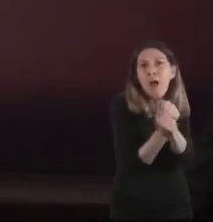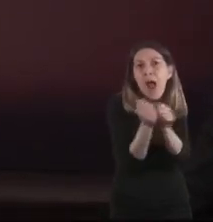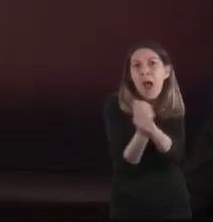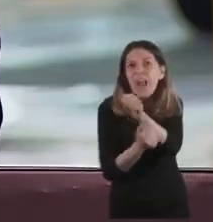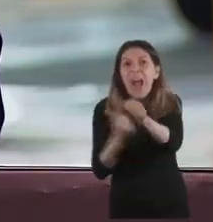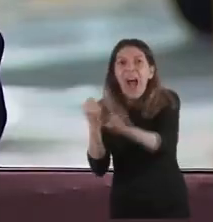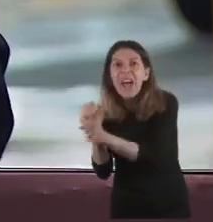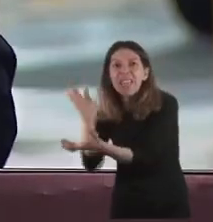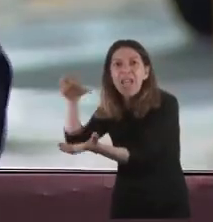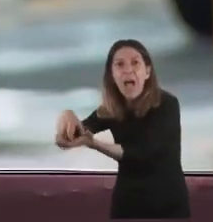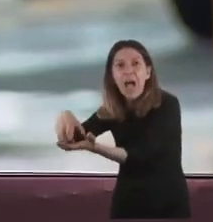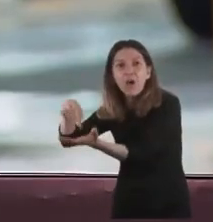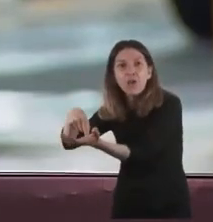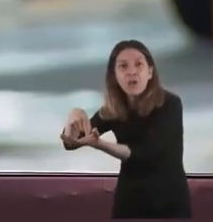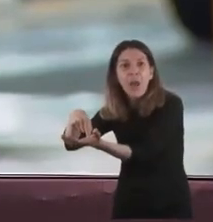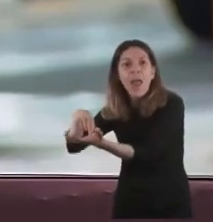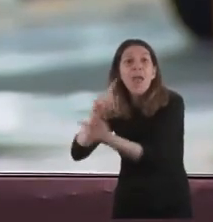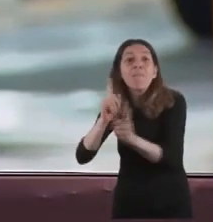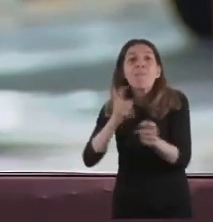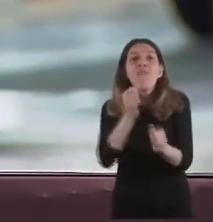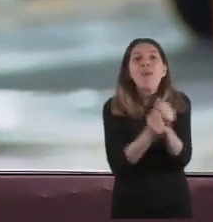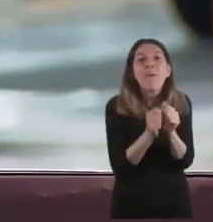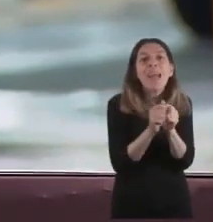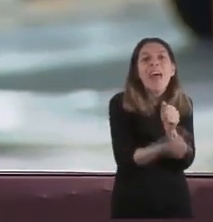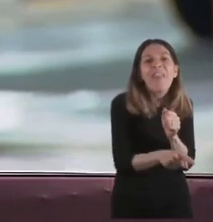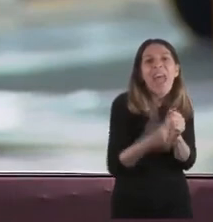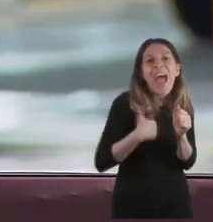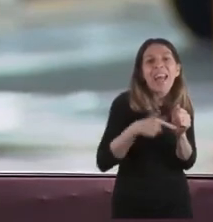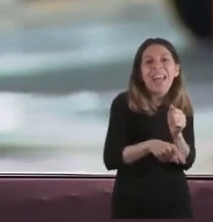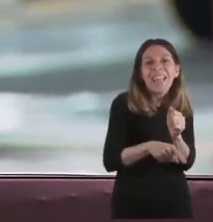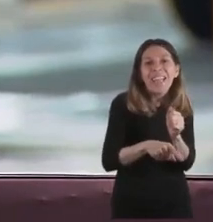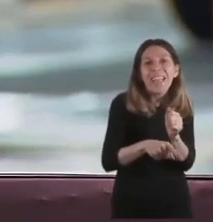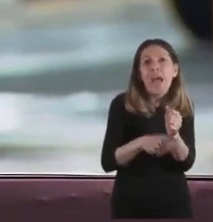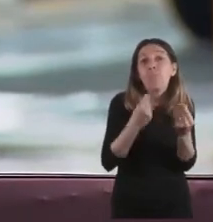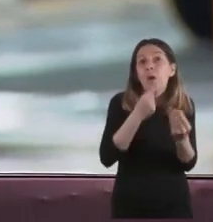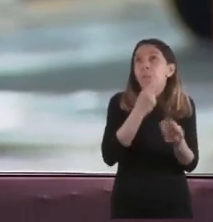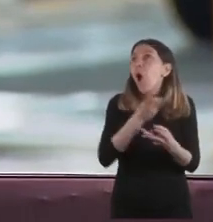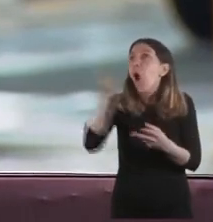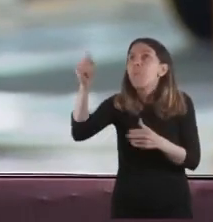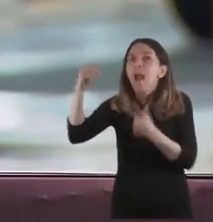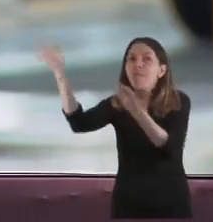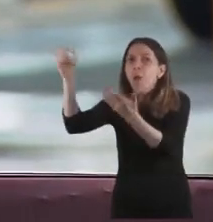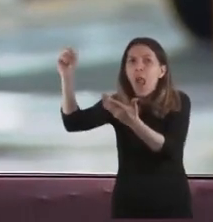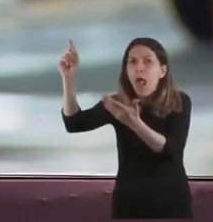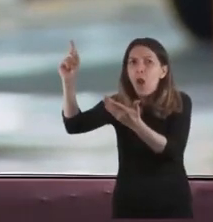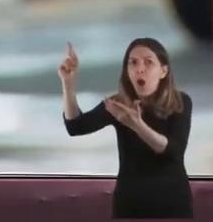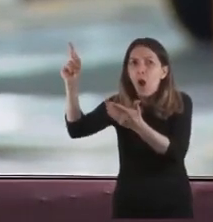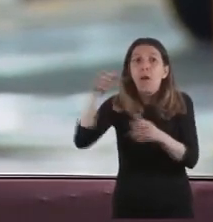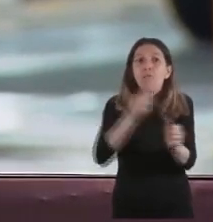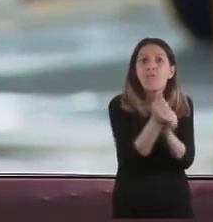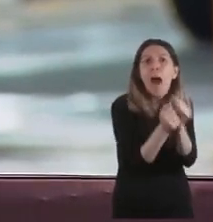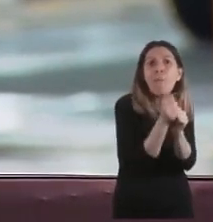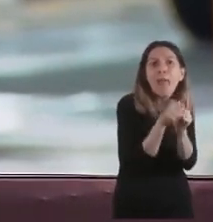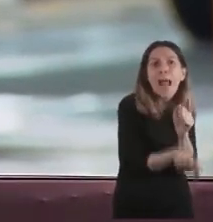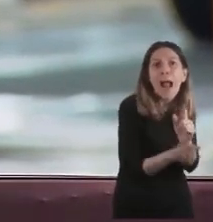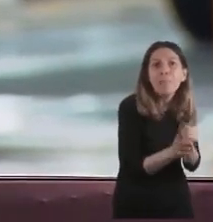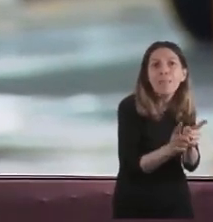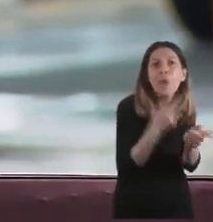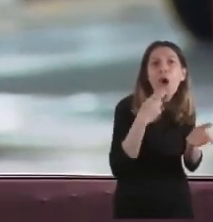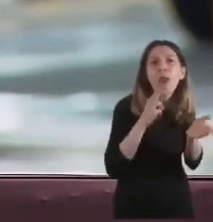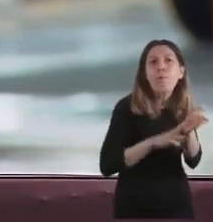nacionales, es decir, sustituimos importaciones, menos impuestos se paga.